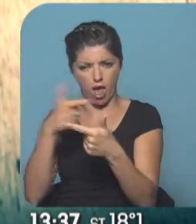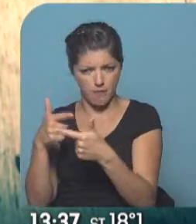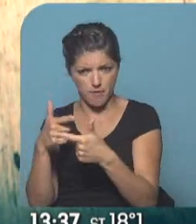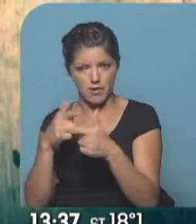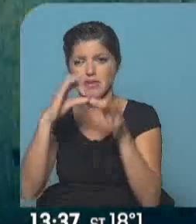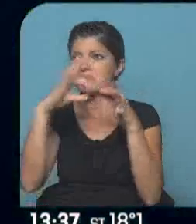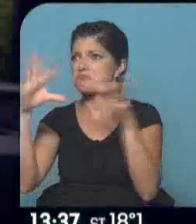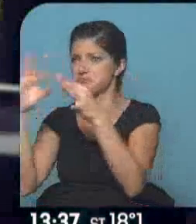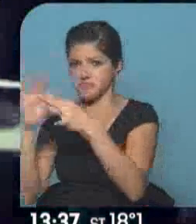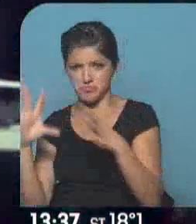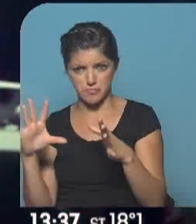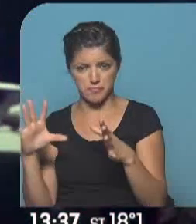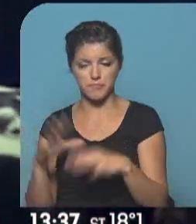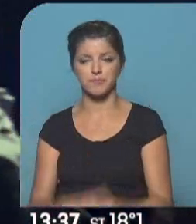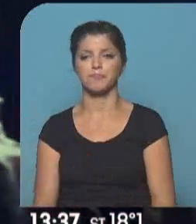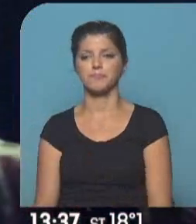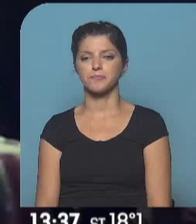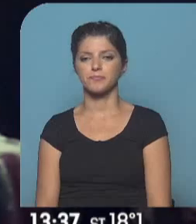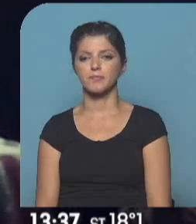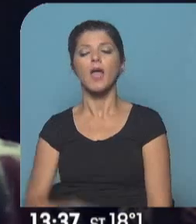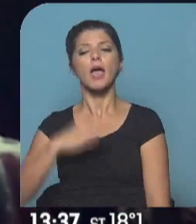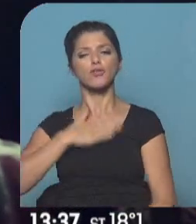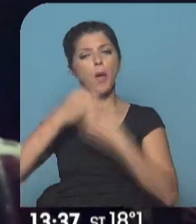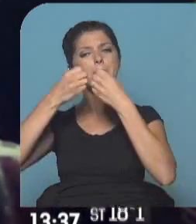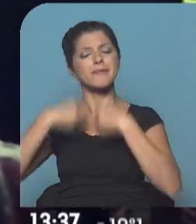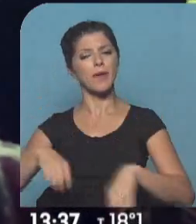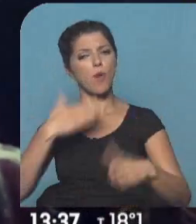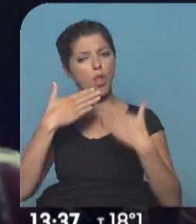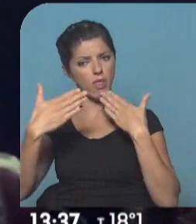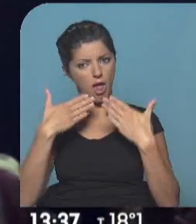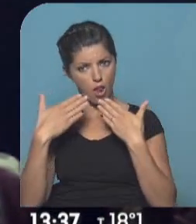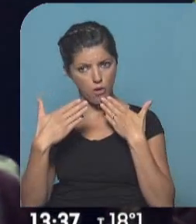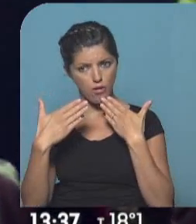autonomía. Desde que iniciamos los diálogos